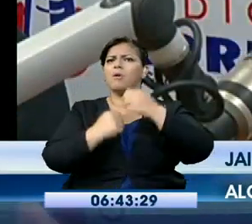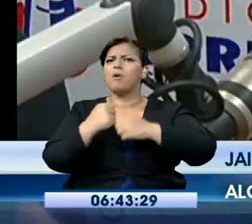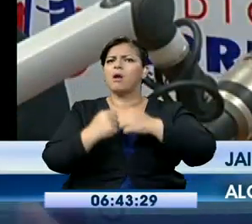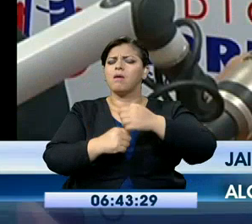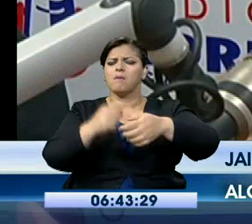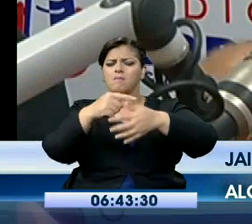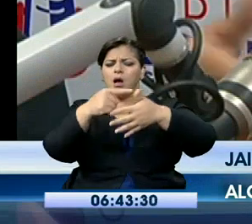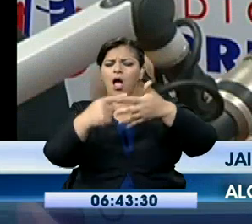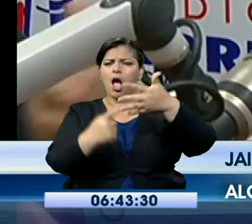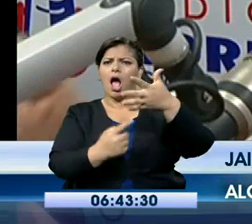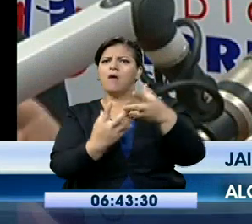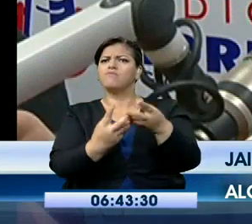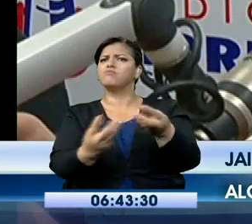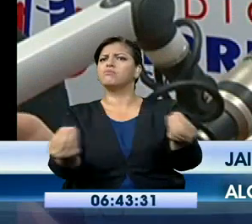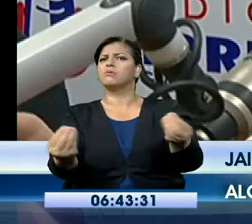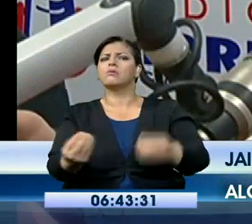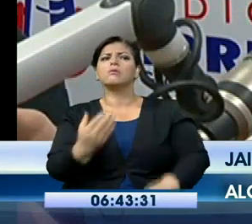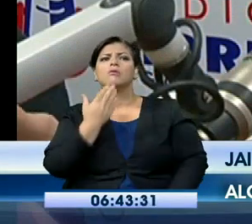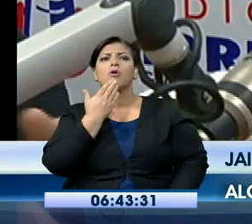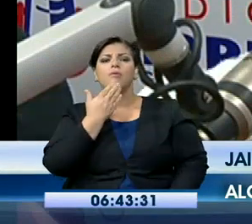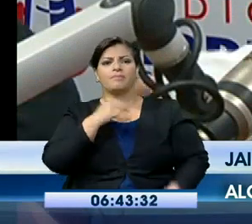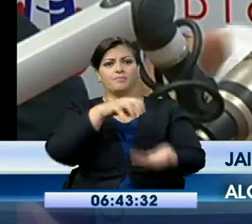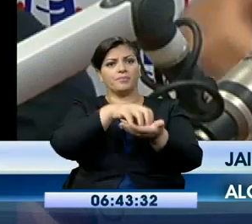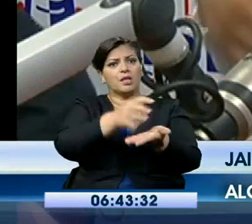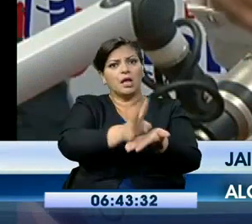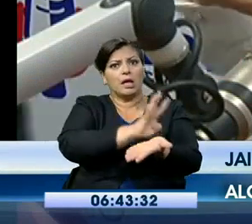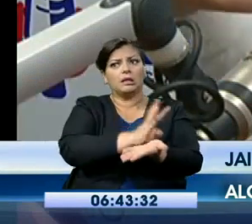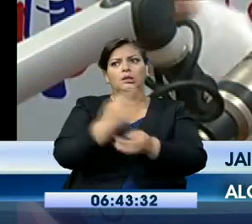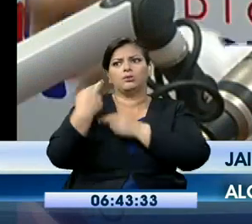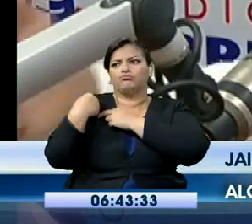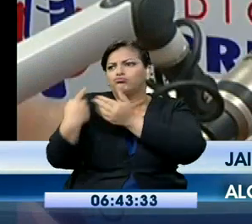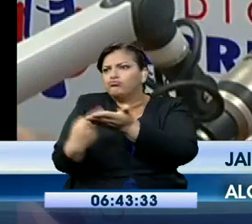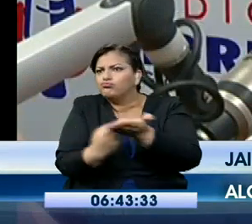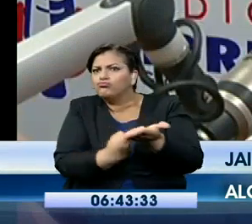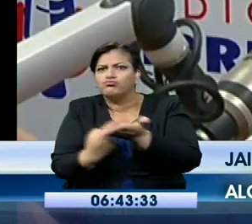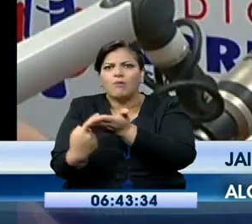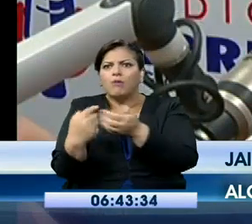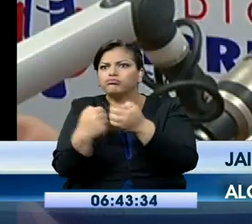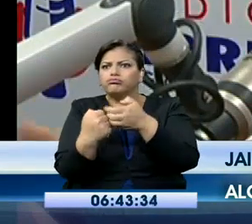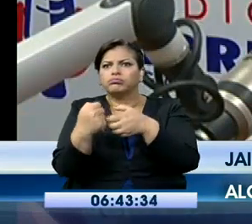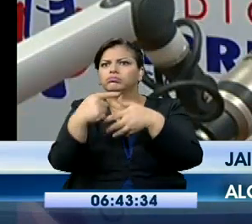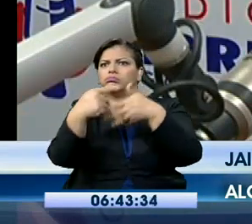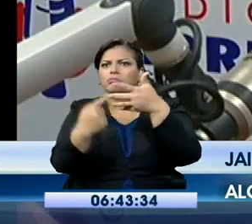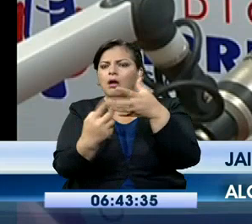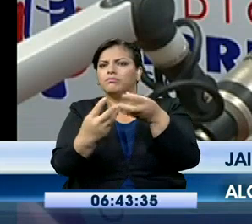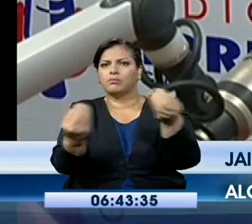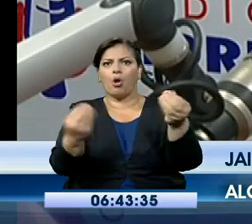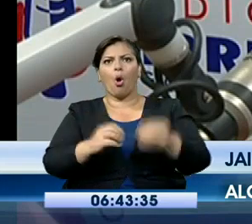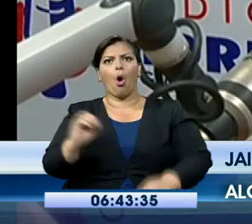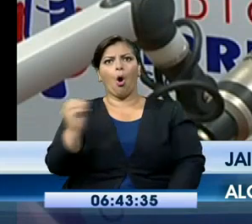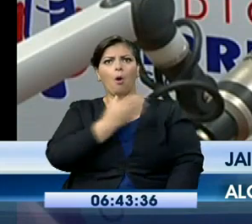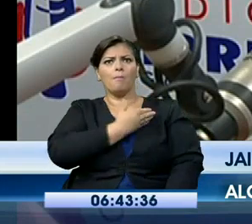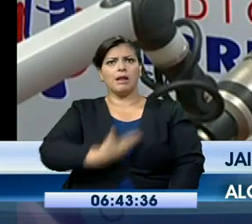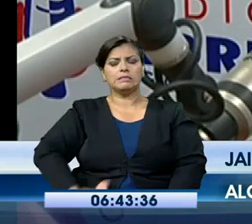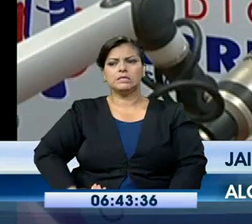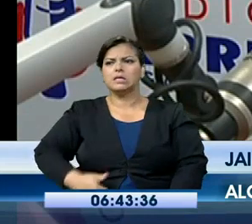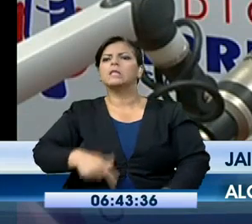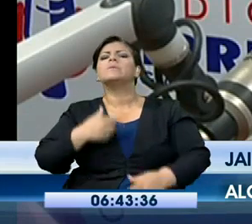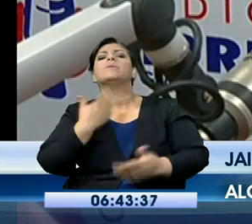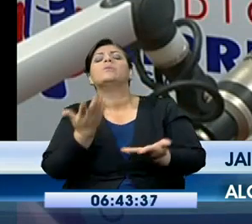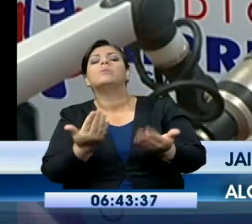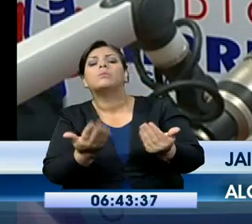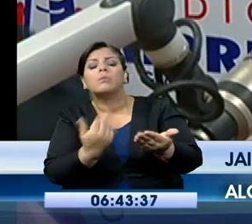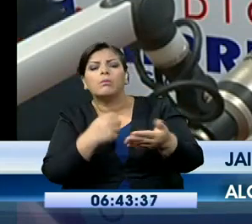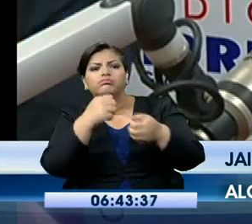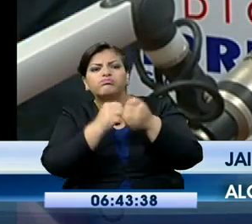resolverse a través de la Asamblea o por acciones del Ejecutivo. Si los políticos, y